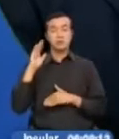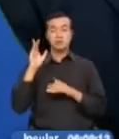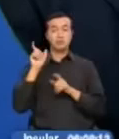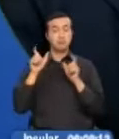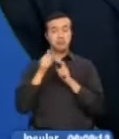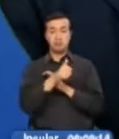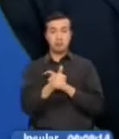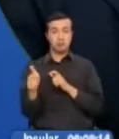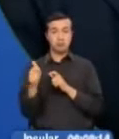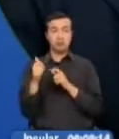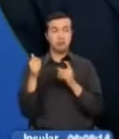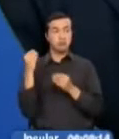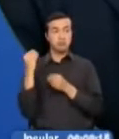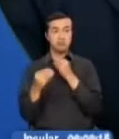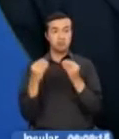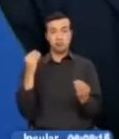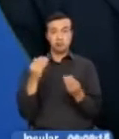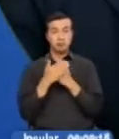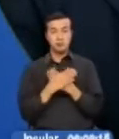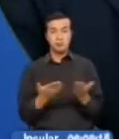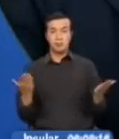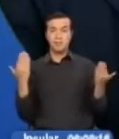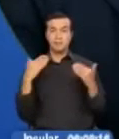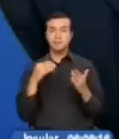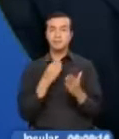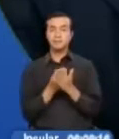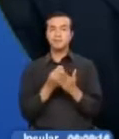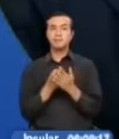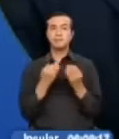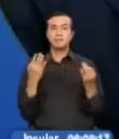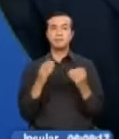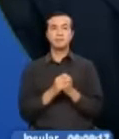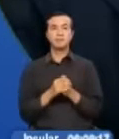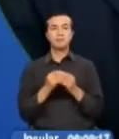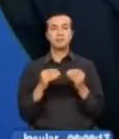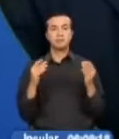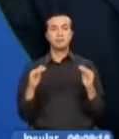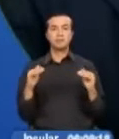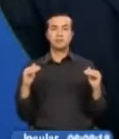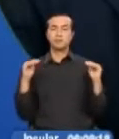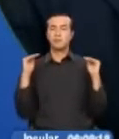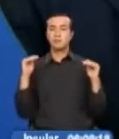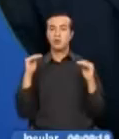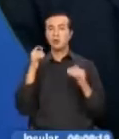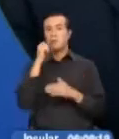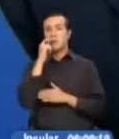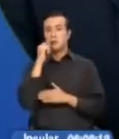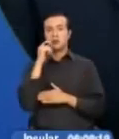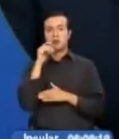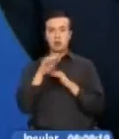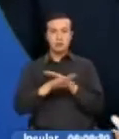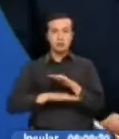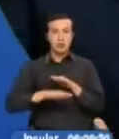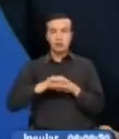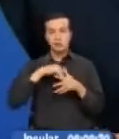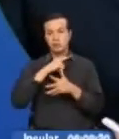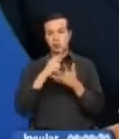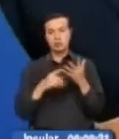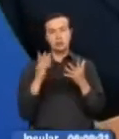que tendrán a su disponibilidad la gran mayoría del cuadro nacional de medicamentos básicos